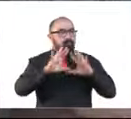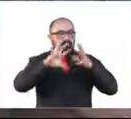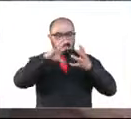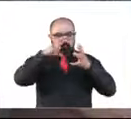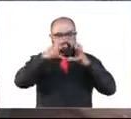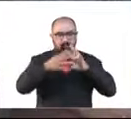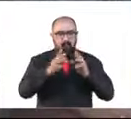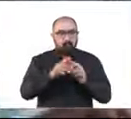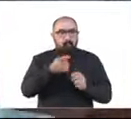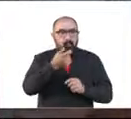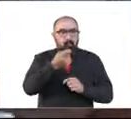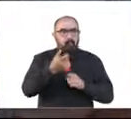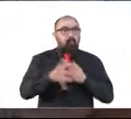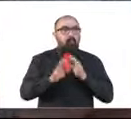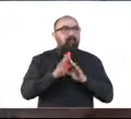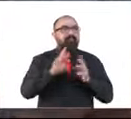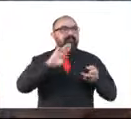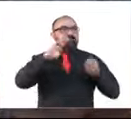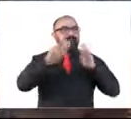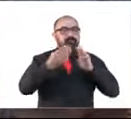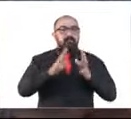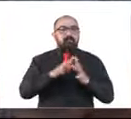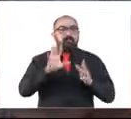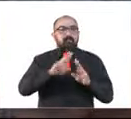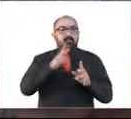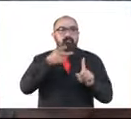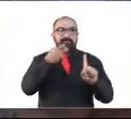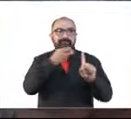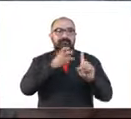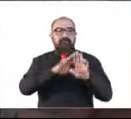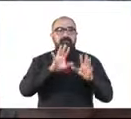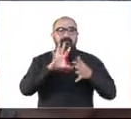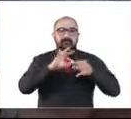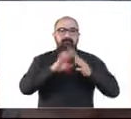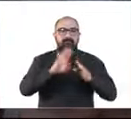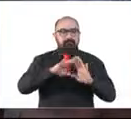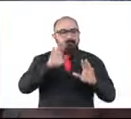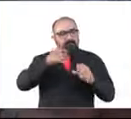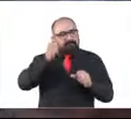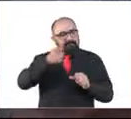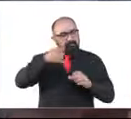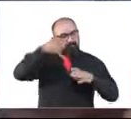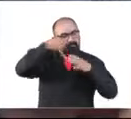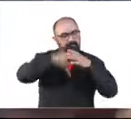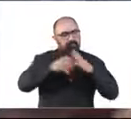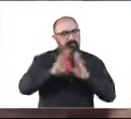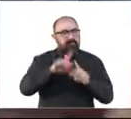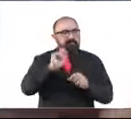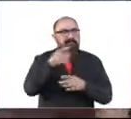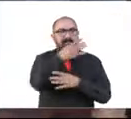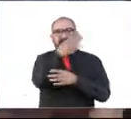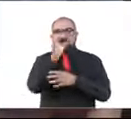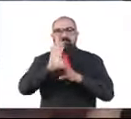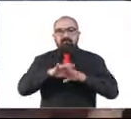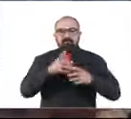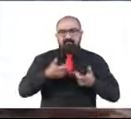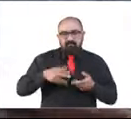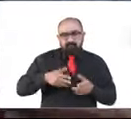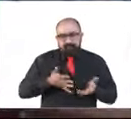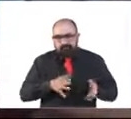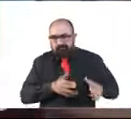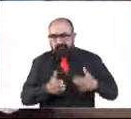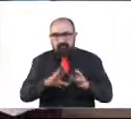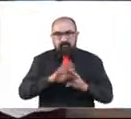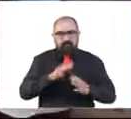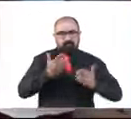es algo que, de lo que se habla mucho, y por eso vamos a profundizar en este sentido, qué pasa con el medio ambiente, con el desarrollo, ¿no? Con el